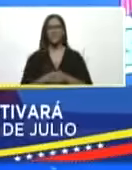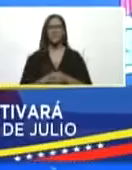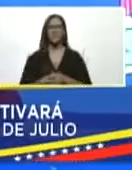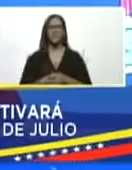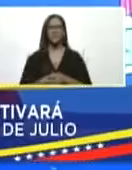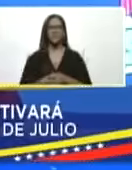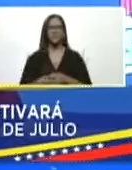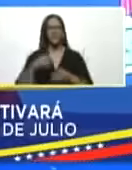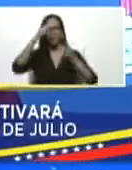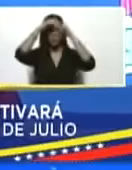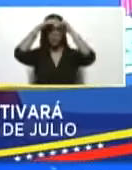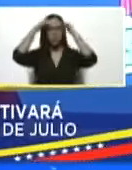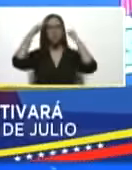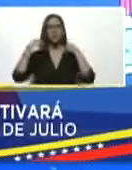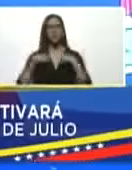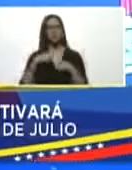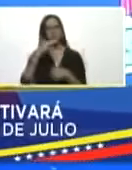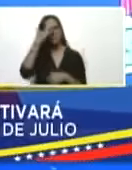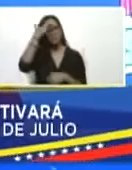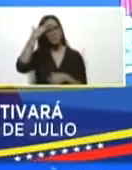Yo estoy sudando.